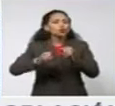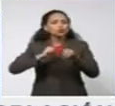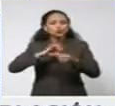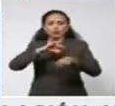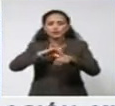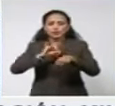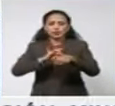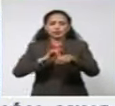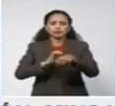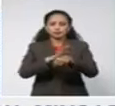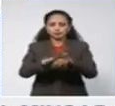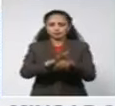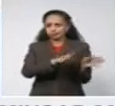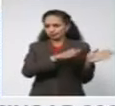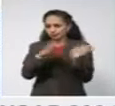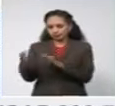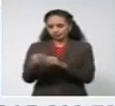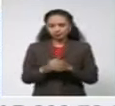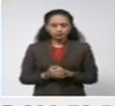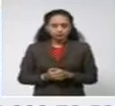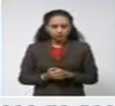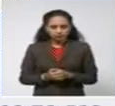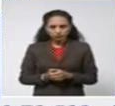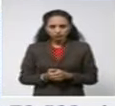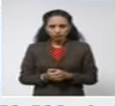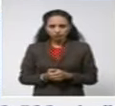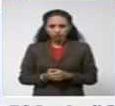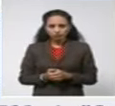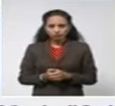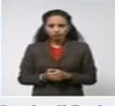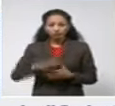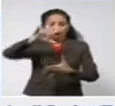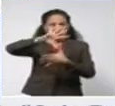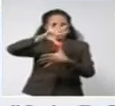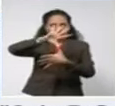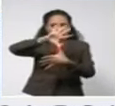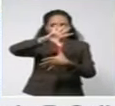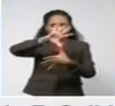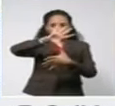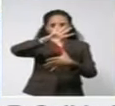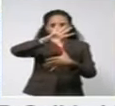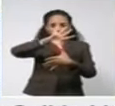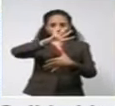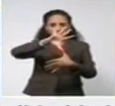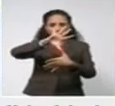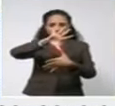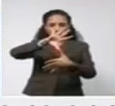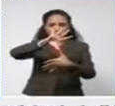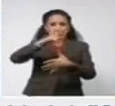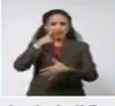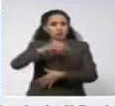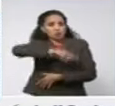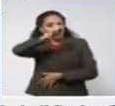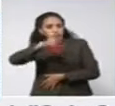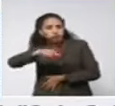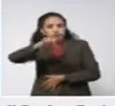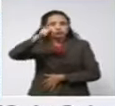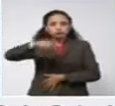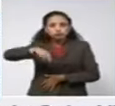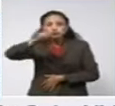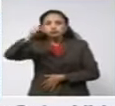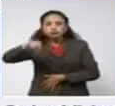La próxima, esta es América, con las oscilaciones estas, pero siempre de una